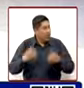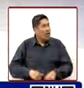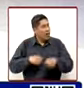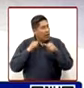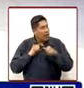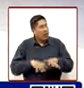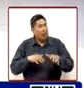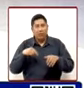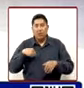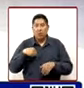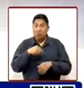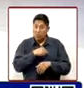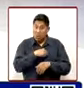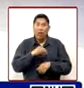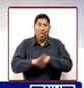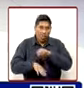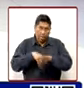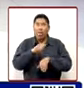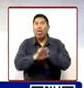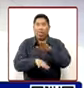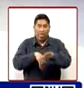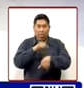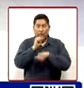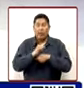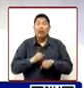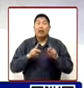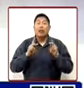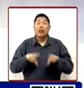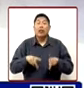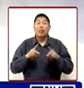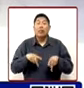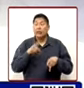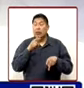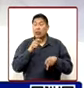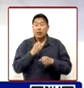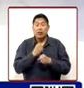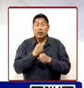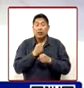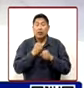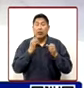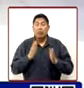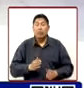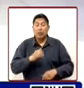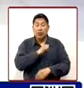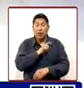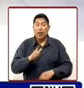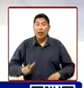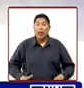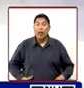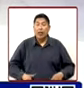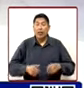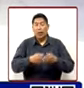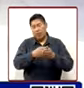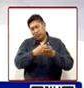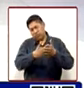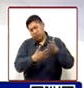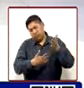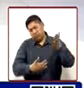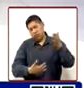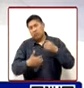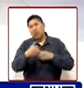marchar, caminar para llegar a sus destinos. Los movilizados, los trabajadores de la alcaldía que están pidiendo atención a un pliego de 10 puntos.